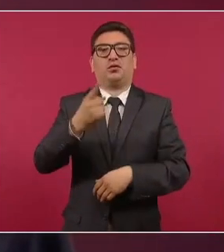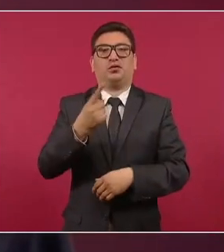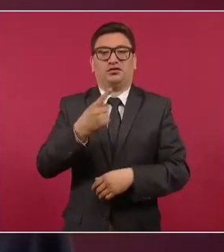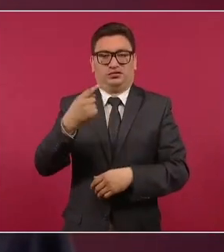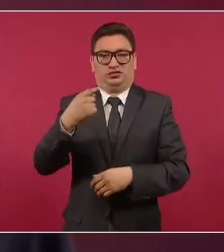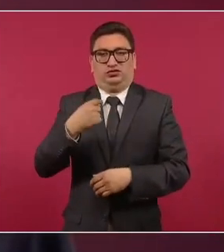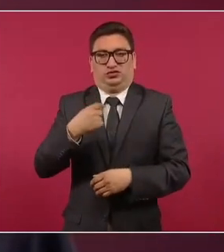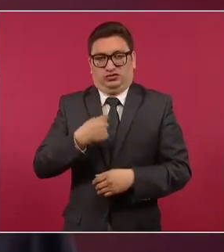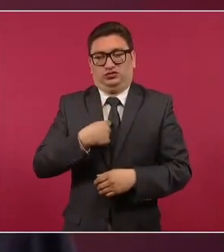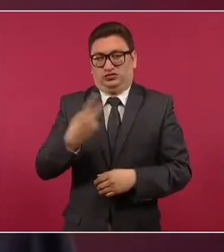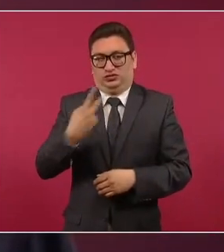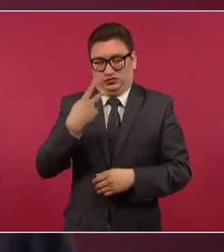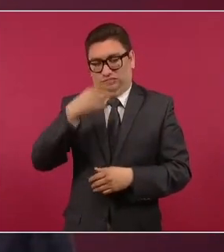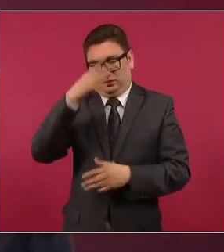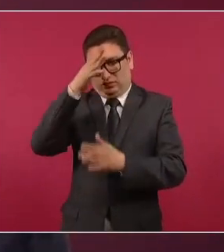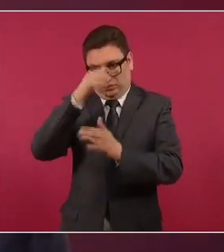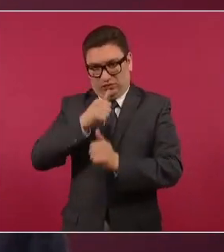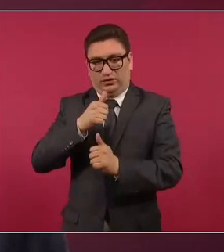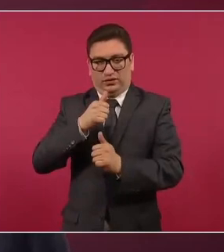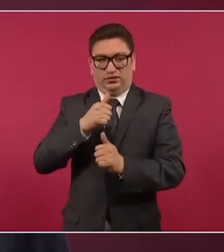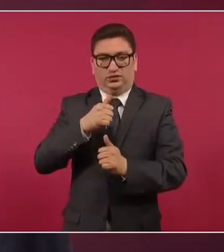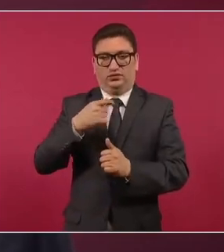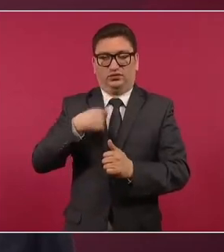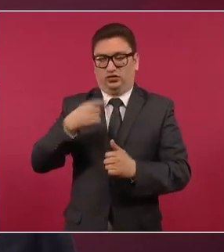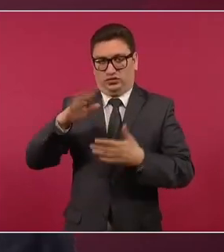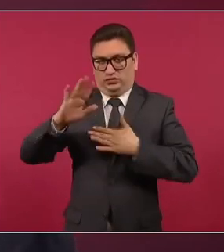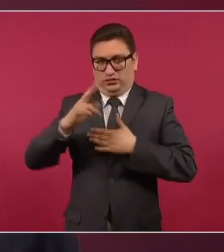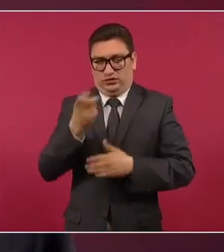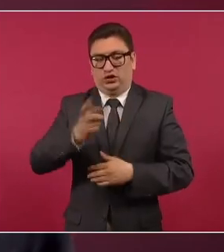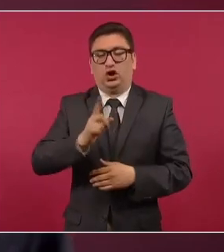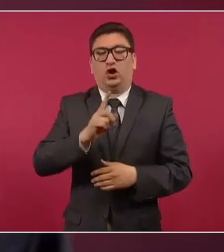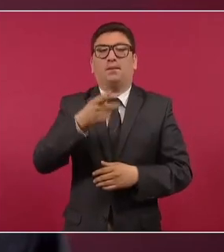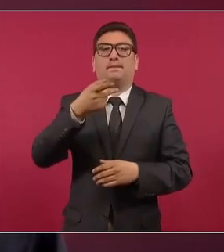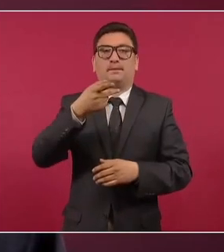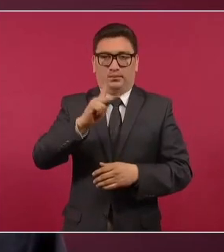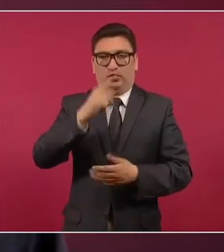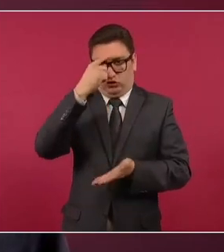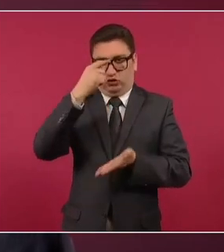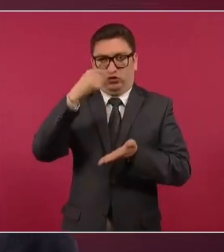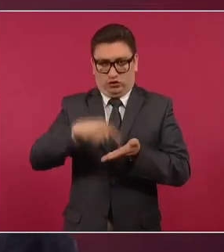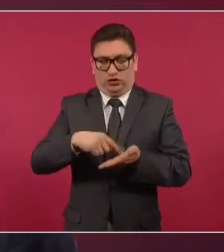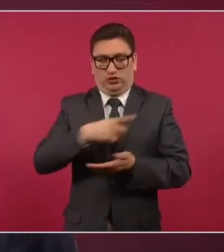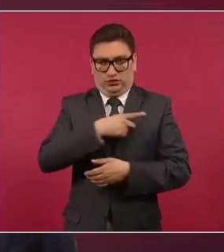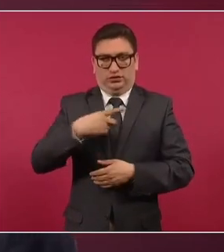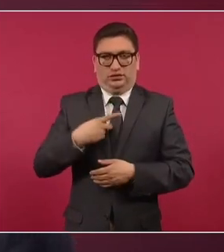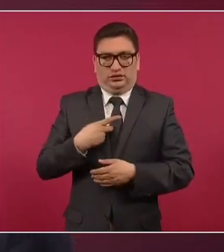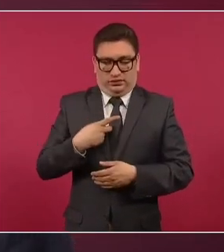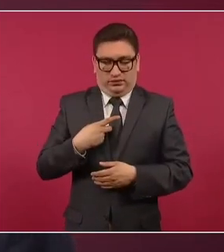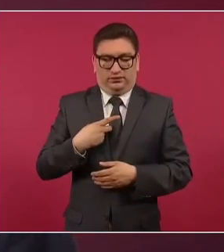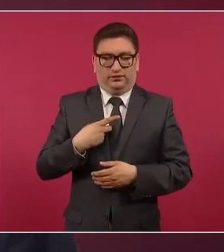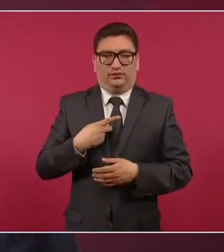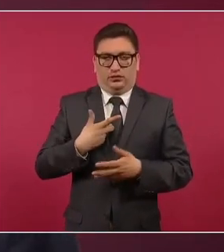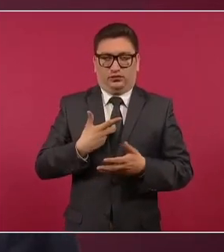el compromiso. No hice ese compromiso, pero creo que debemos de actuar